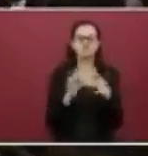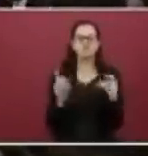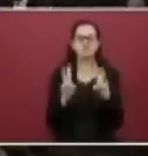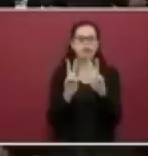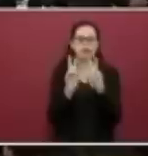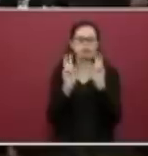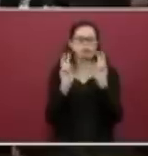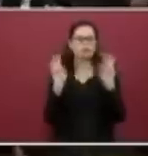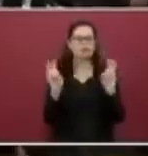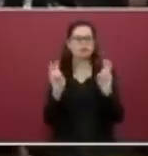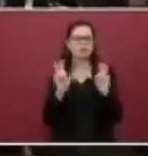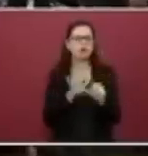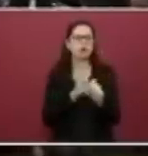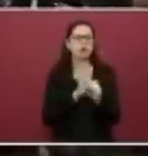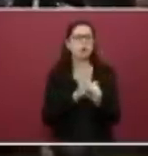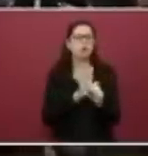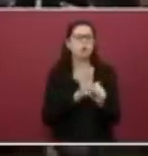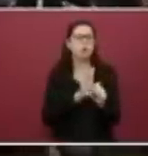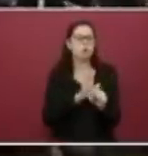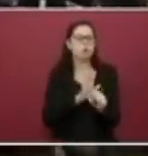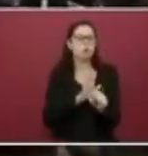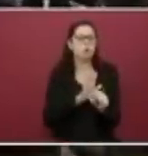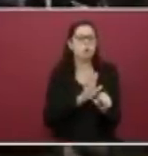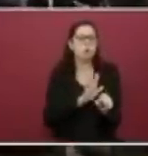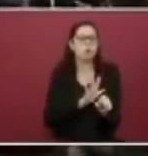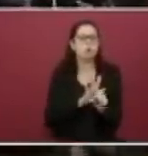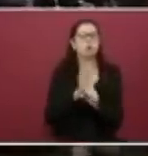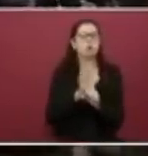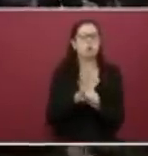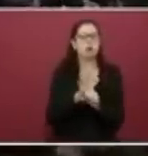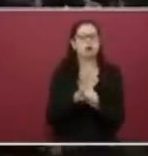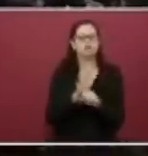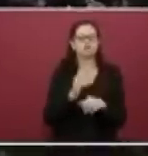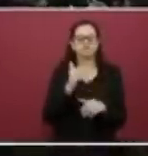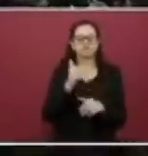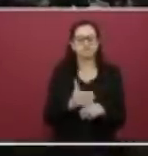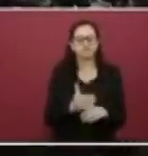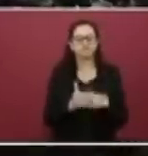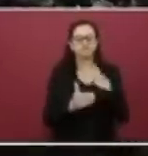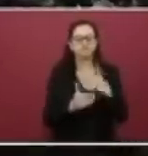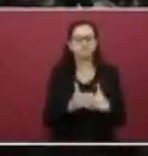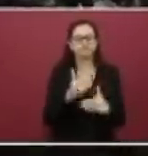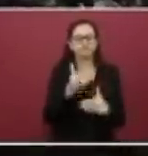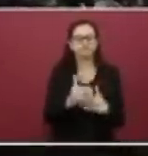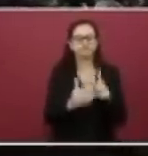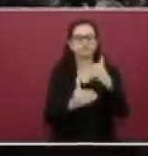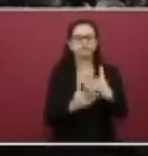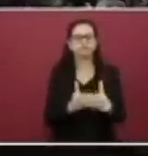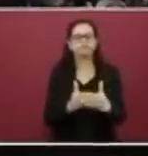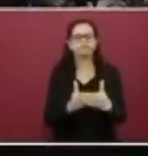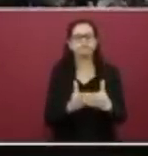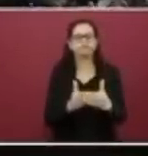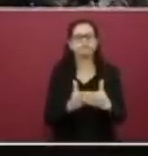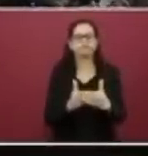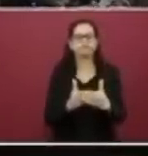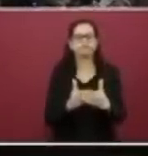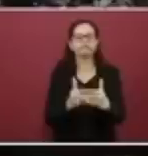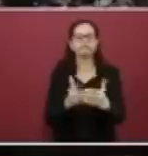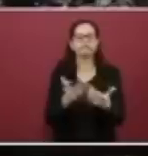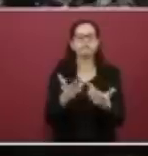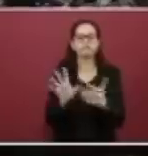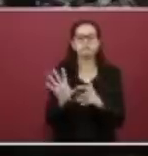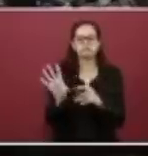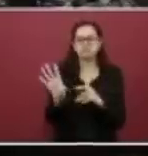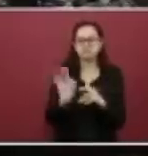proceso de selección de quién es o de